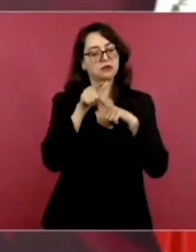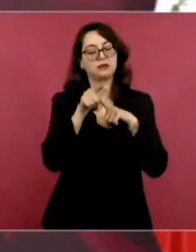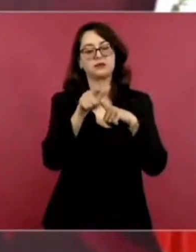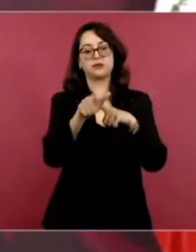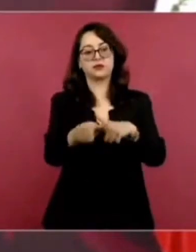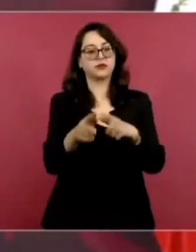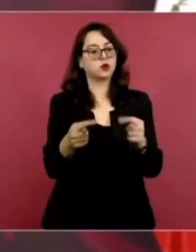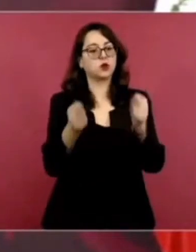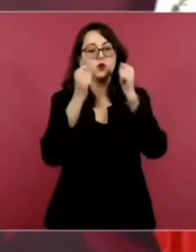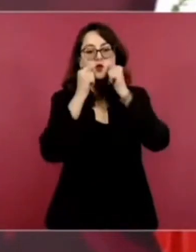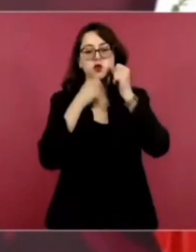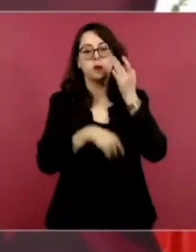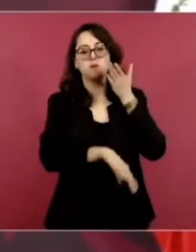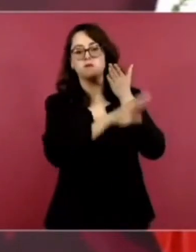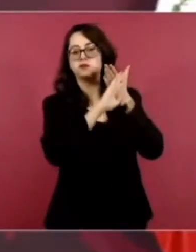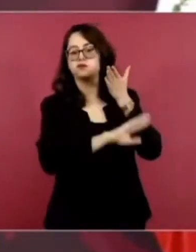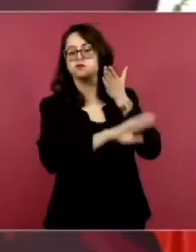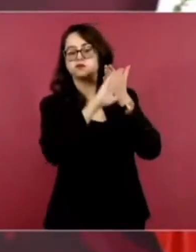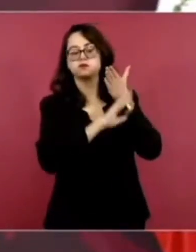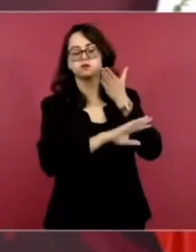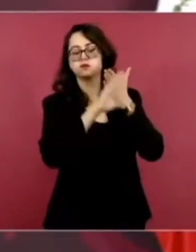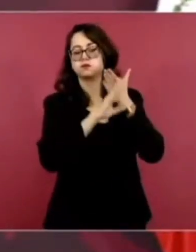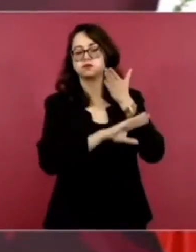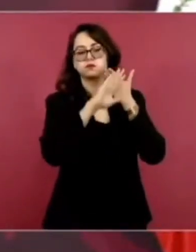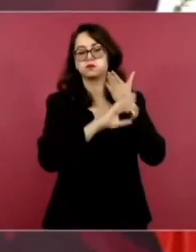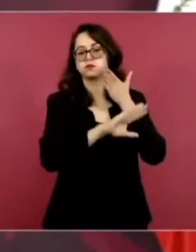Llueve, truene o relampaguee.